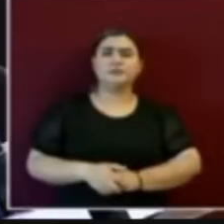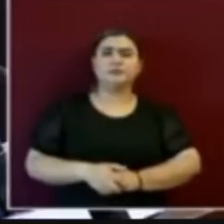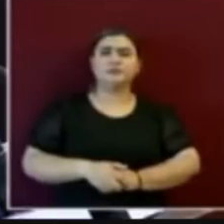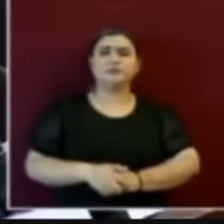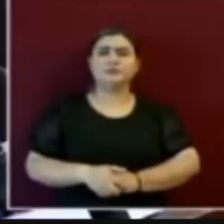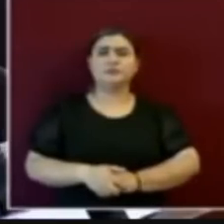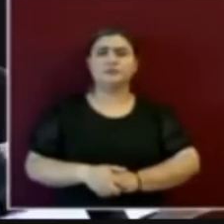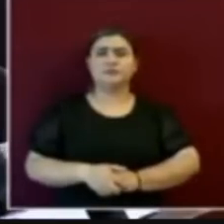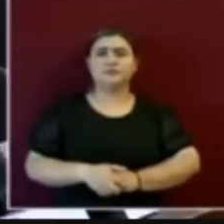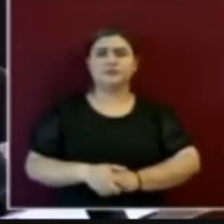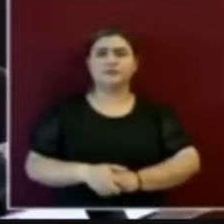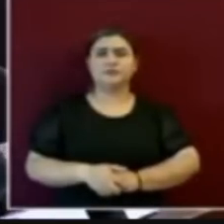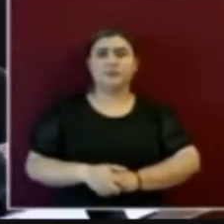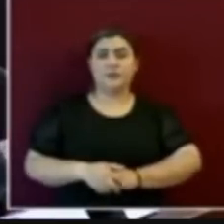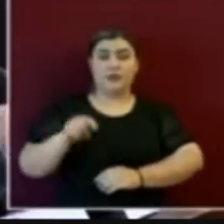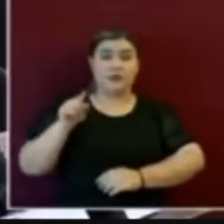ahí